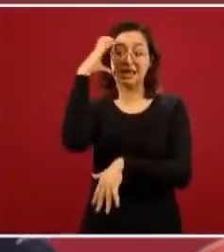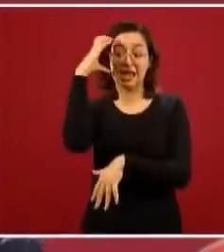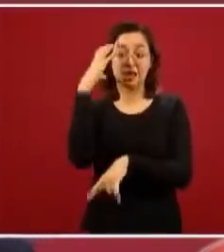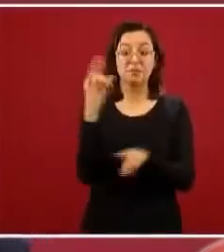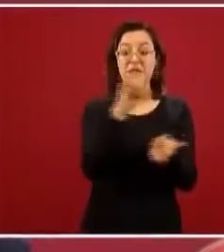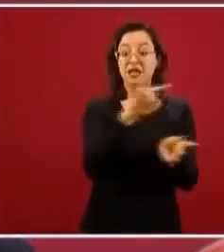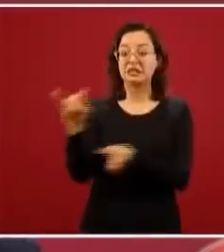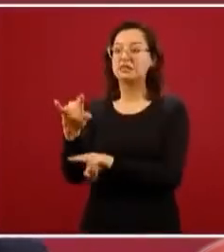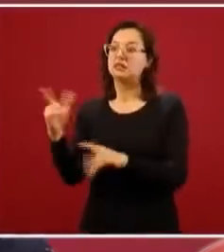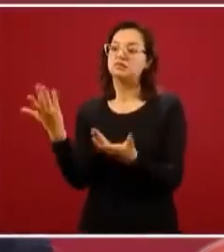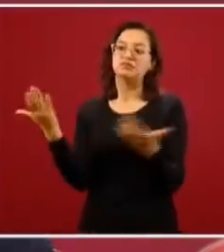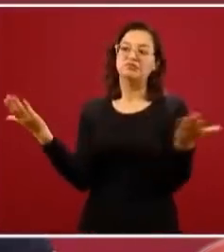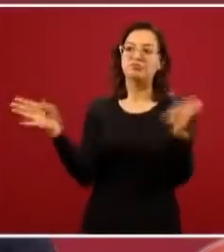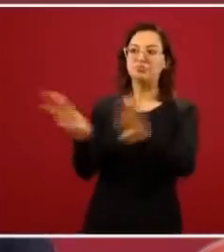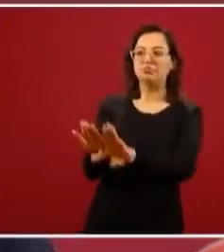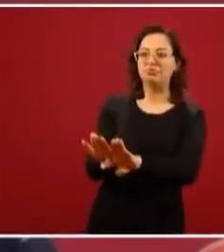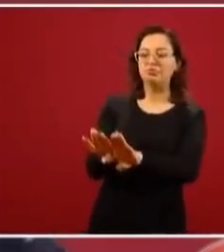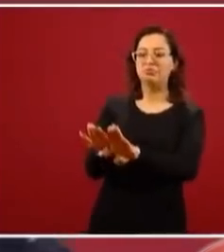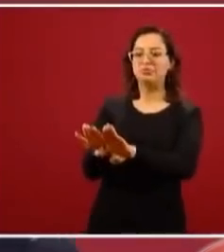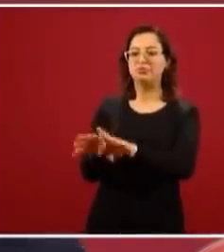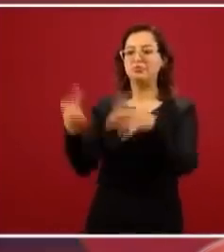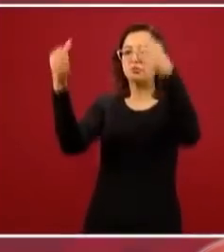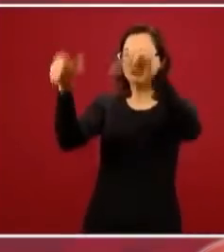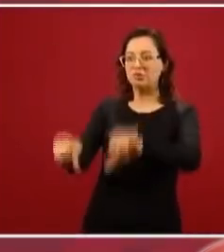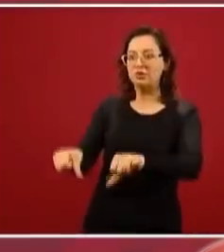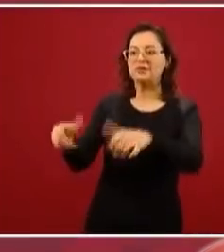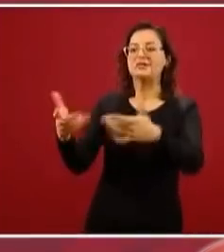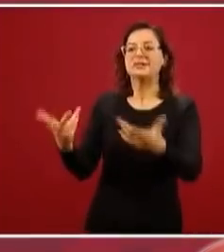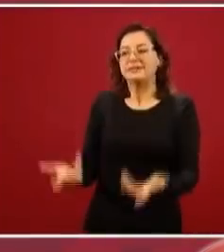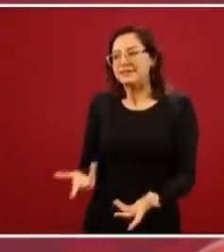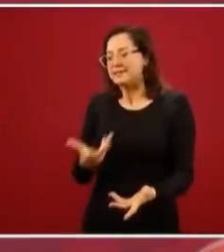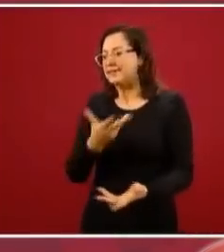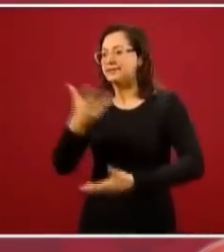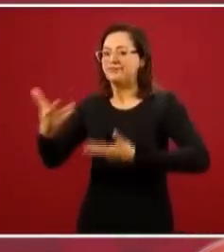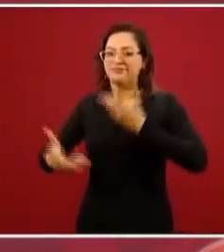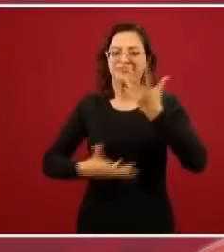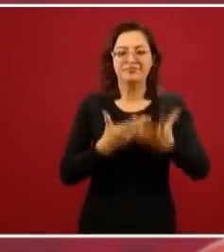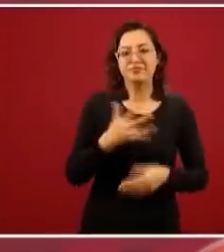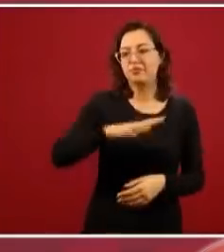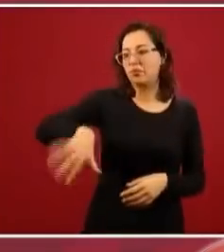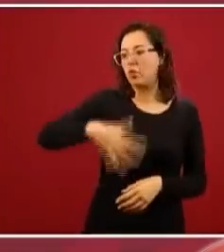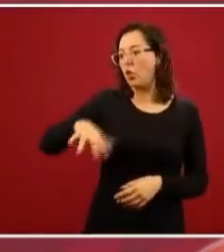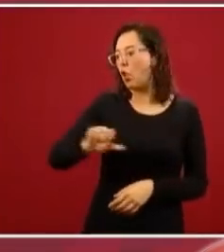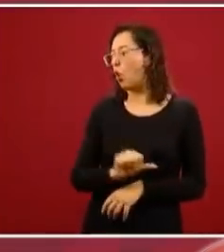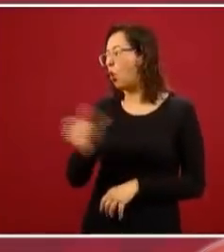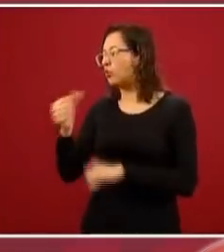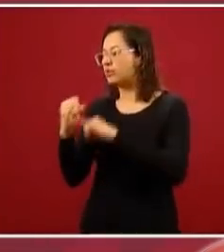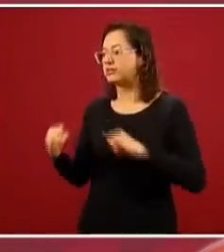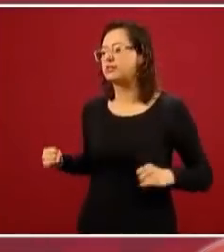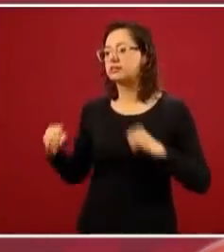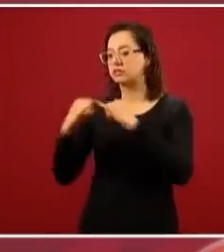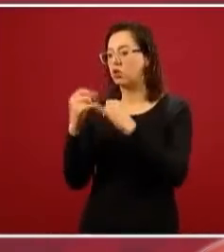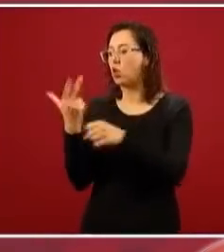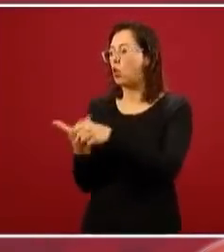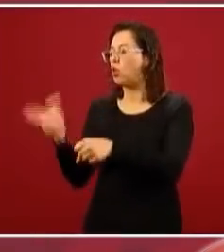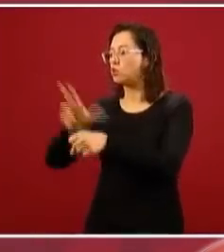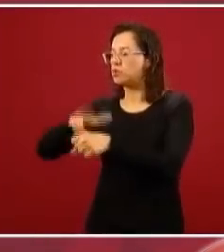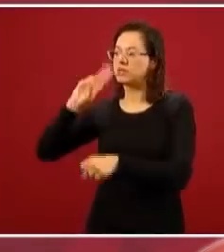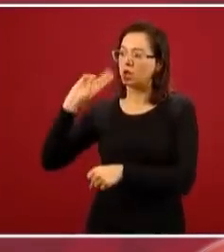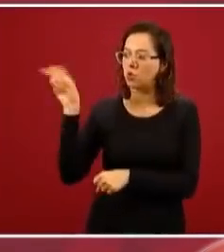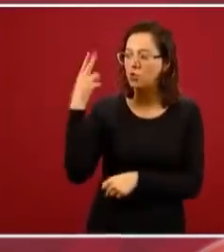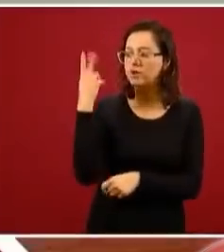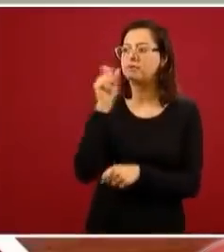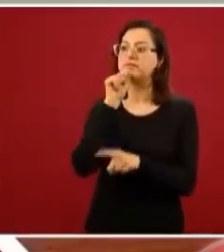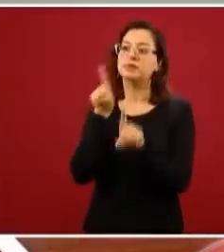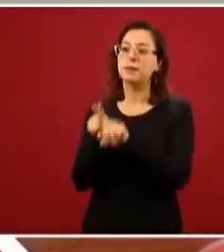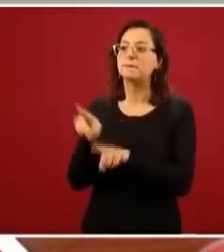muchísimo nuestra capacidad, la solución fue buscando con otras instituciones de salud, con un hospital universitario, incluso